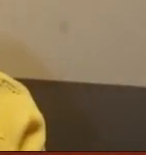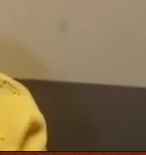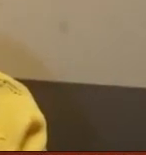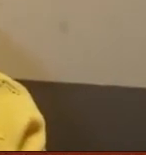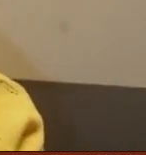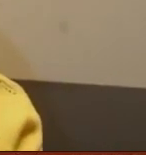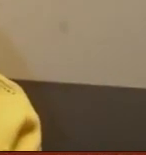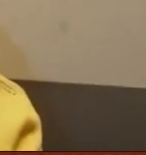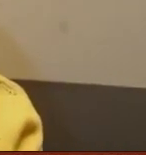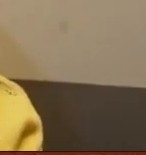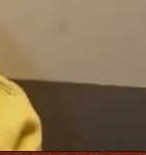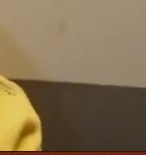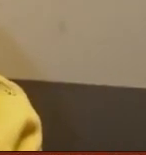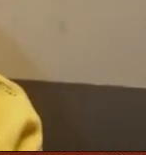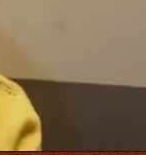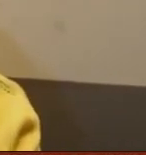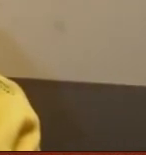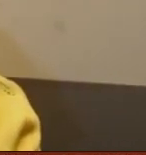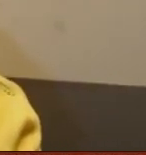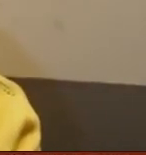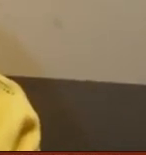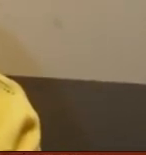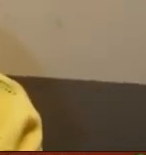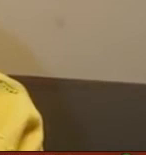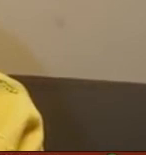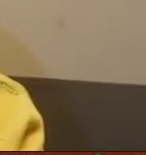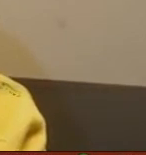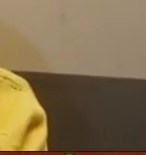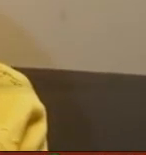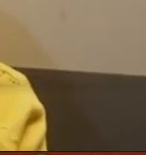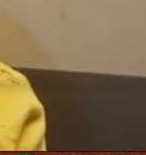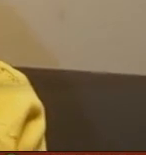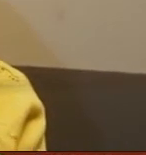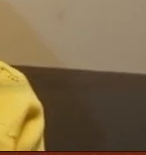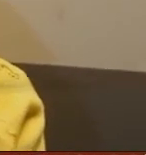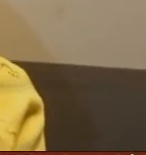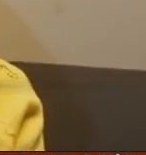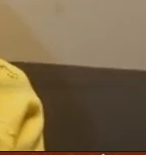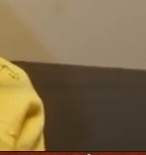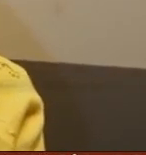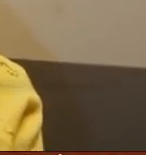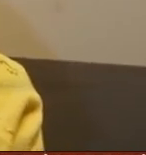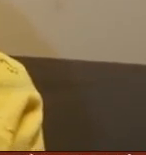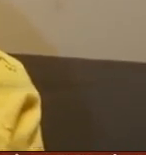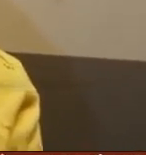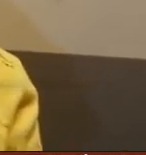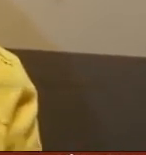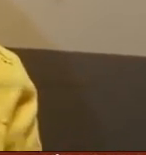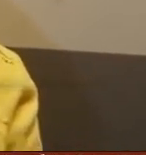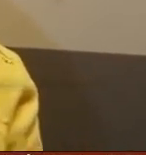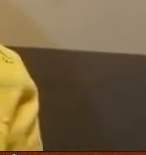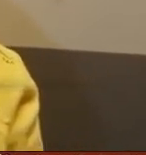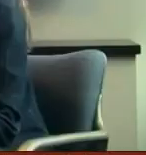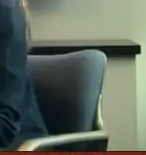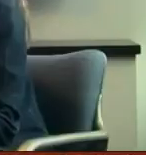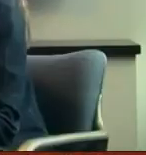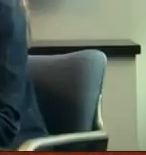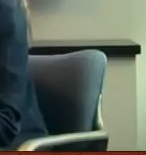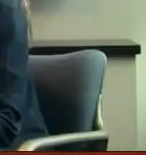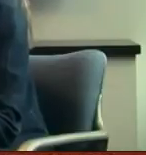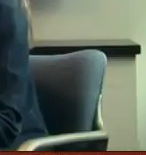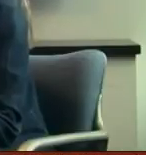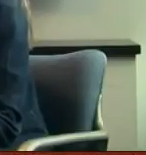siendo su fanática, pues no podemos sentir más que una absoluta compasión y empatía por todas